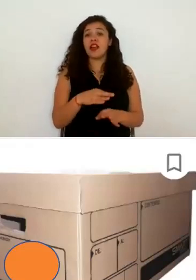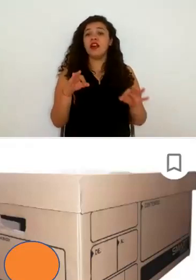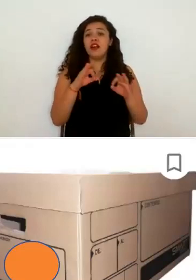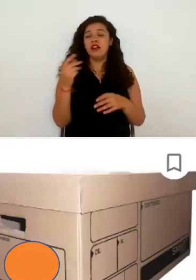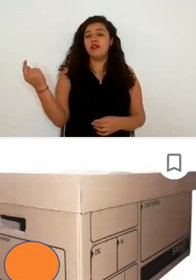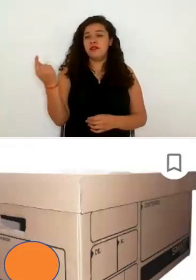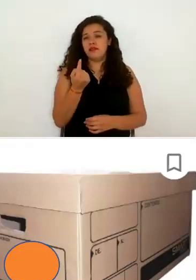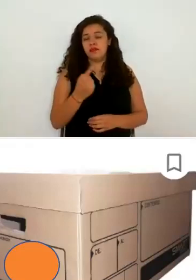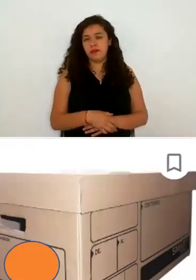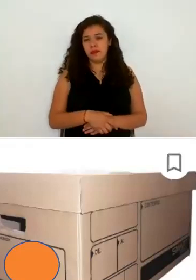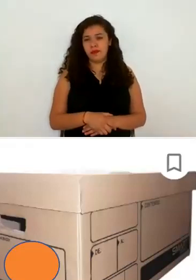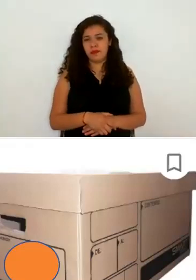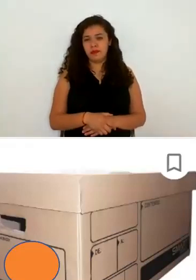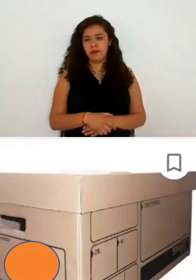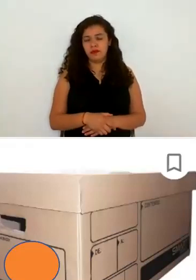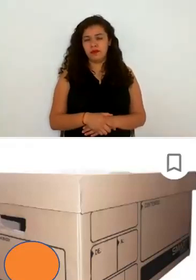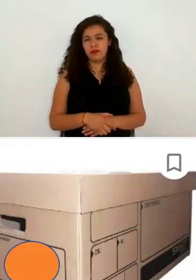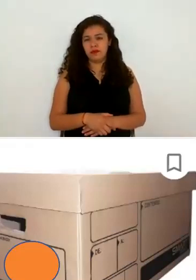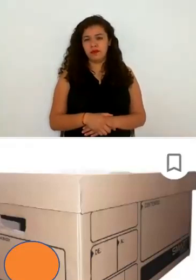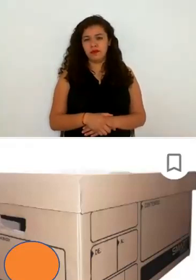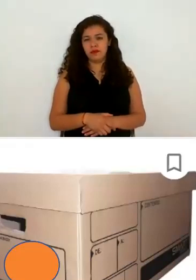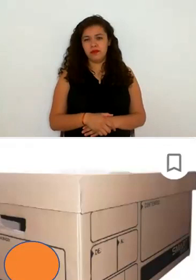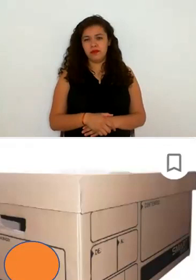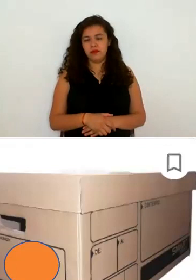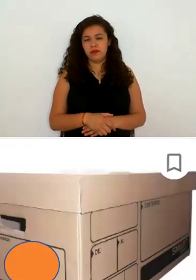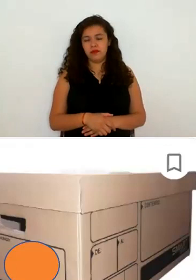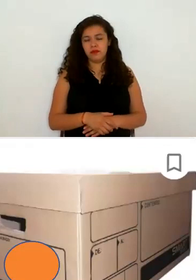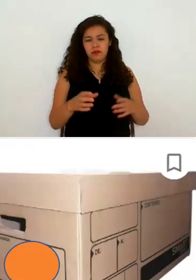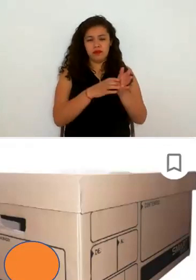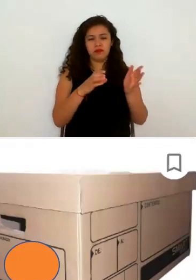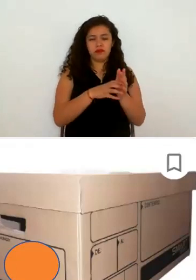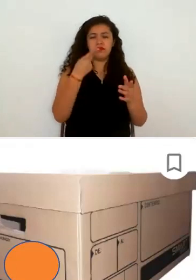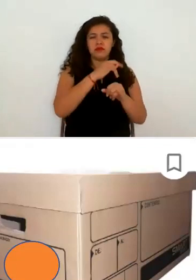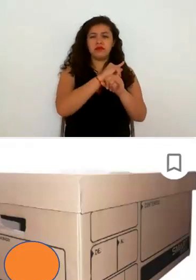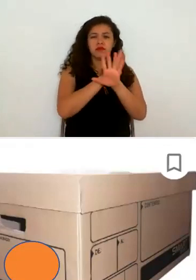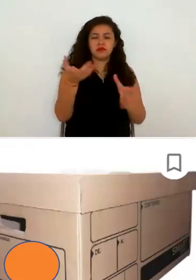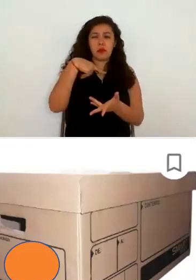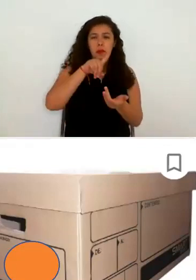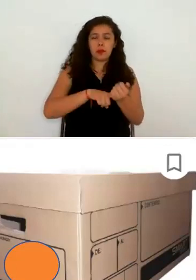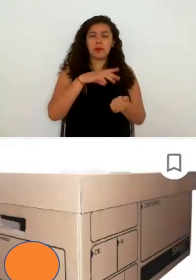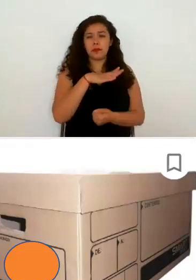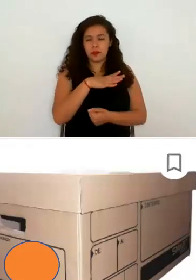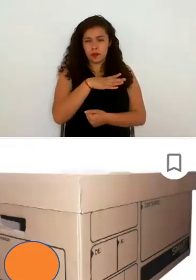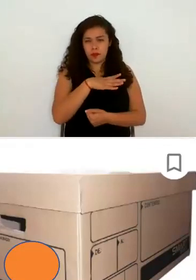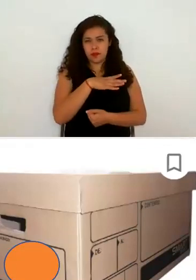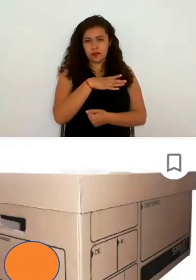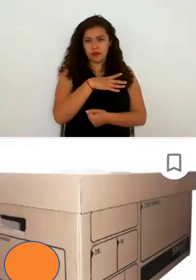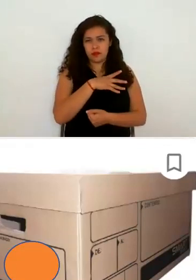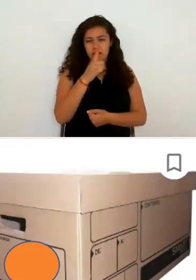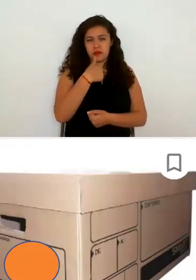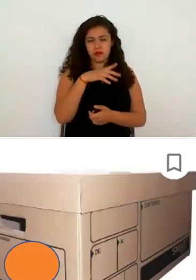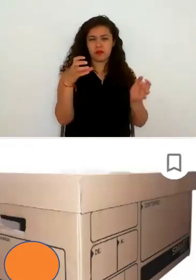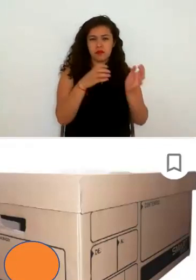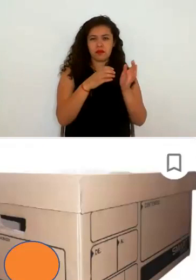que en la caja coloquen el rótulo de la información que contiene, porque podrían tener las cajas